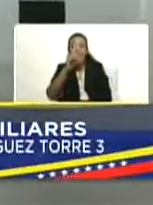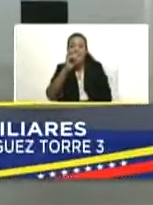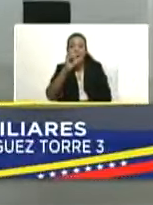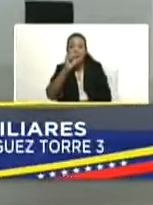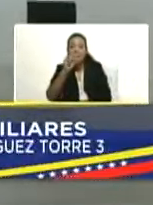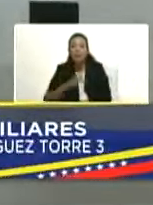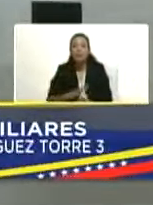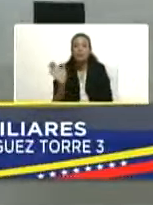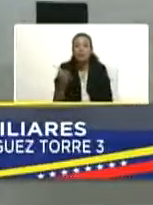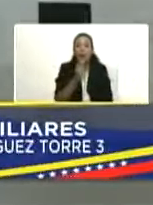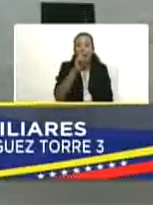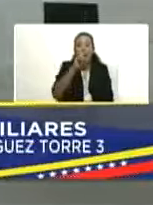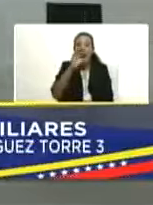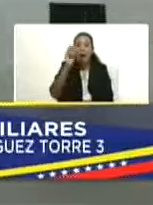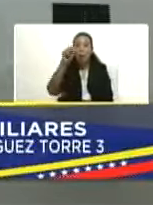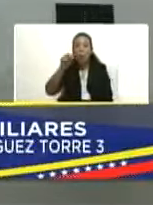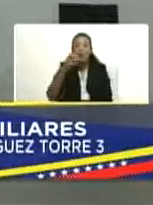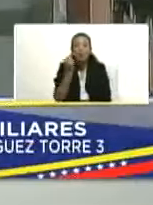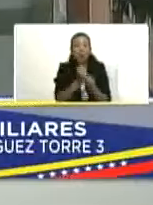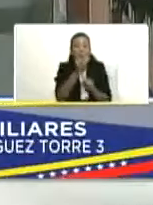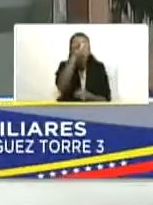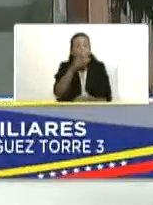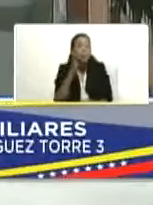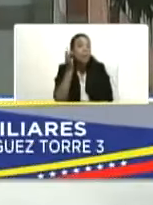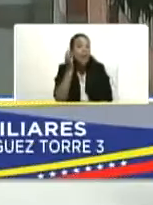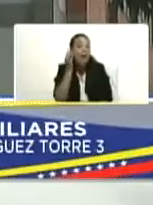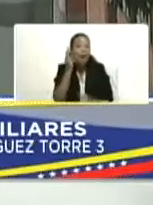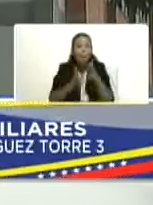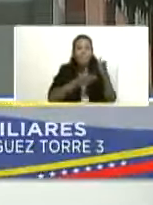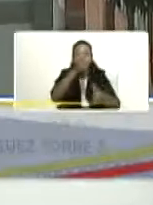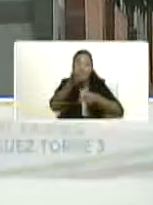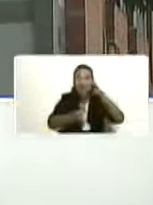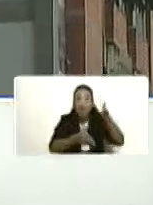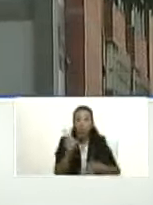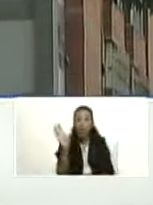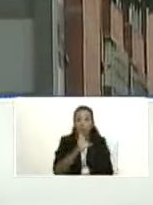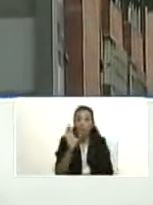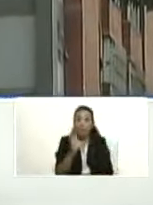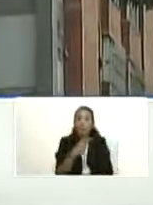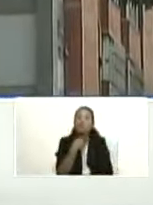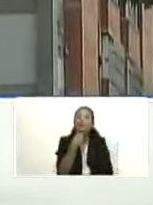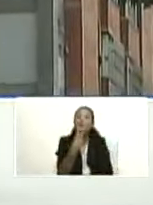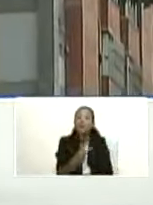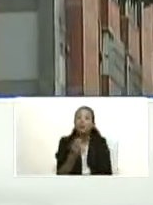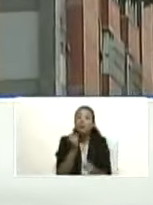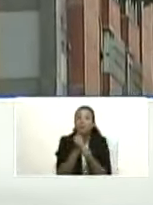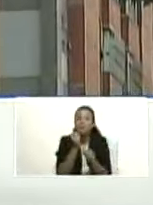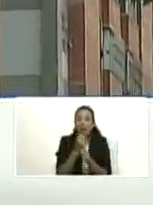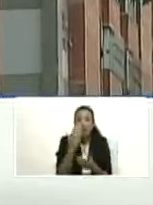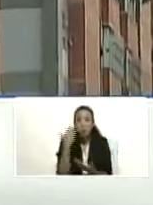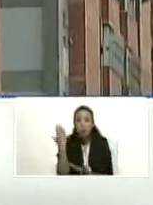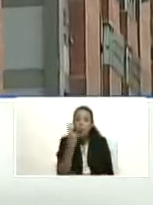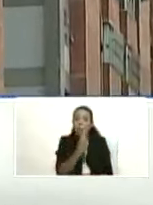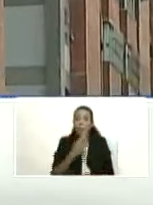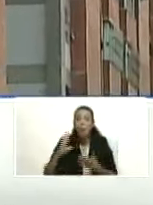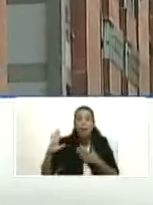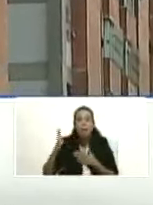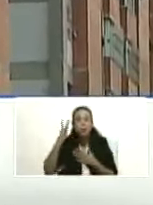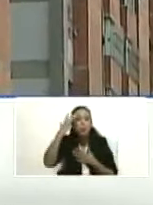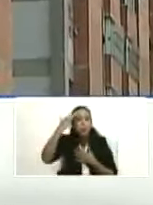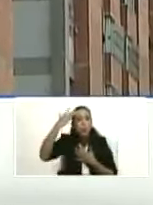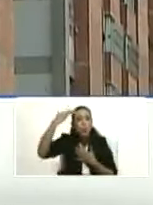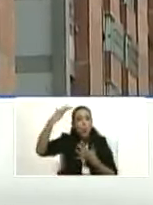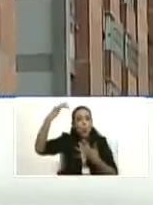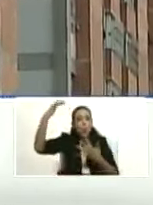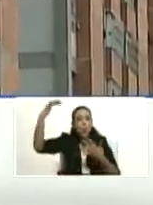Aarón. Iraida es una trabajadora del metro, es vocera del metro. Y se está cumpliendo